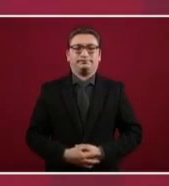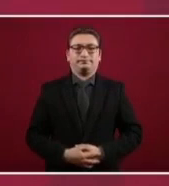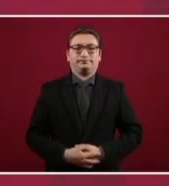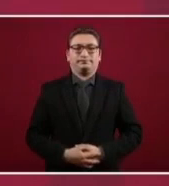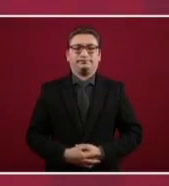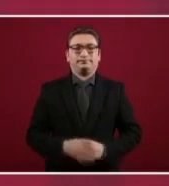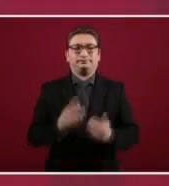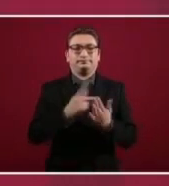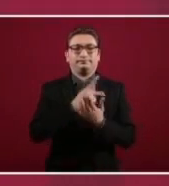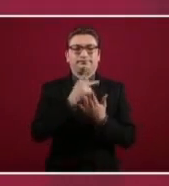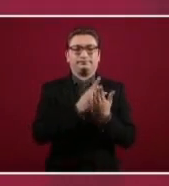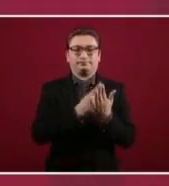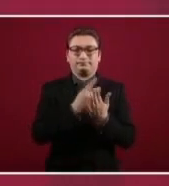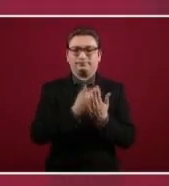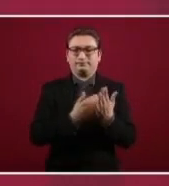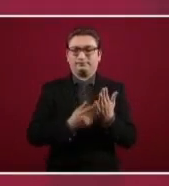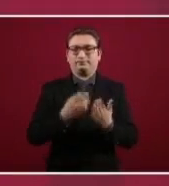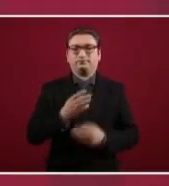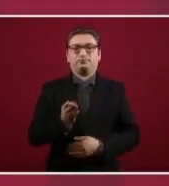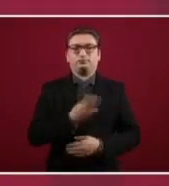el buen fin